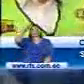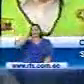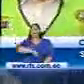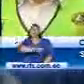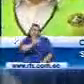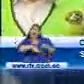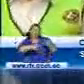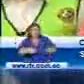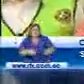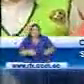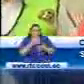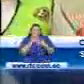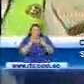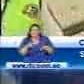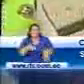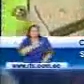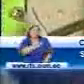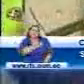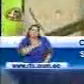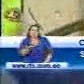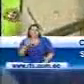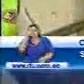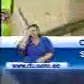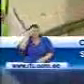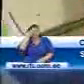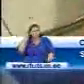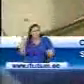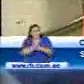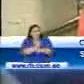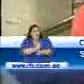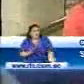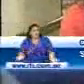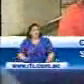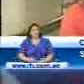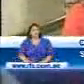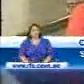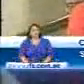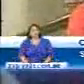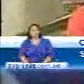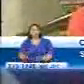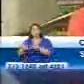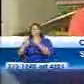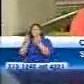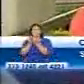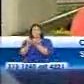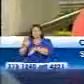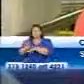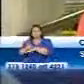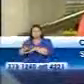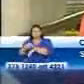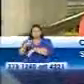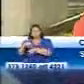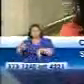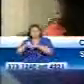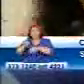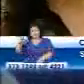no Sí qué pena porque es un peligro para ellos mismos usted le enseña a su familia que también lo tiene que hacer claro